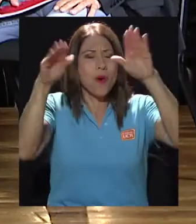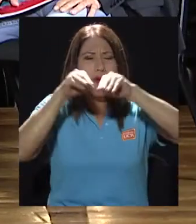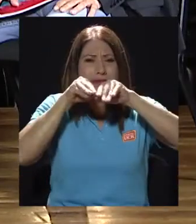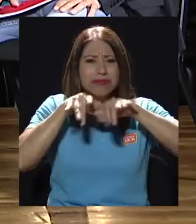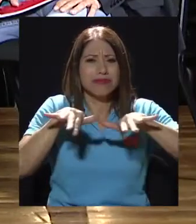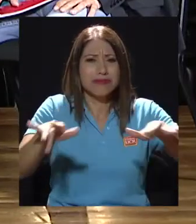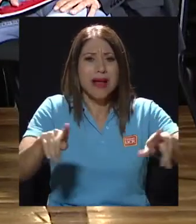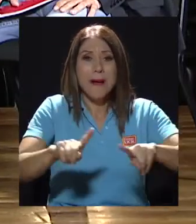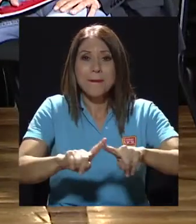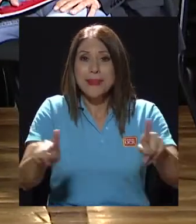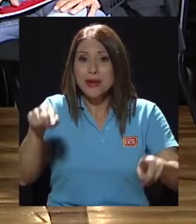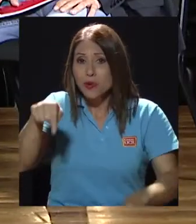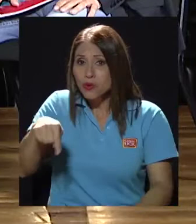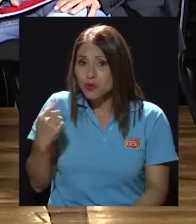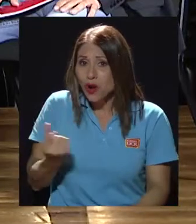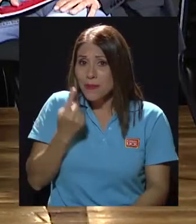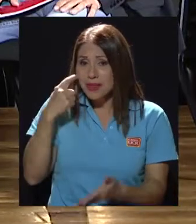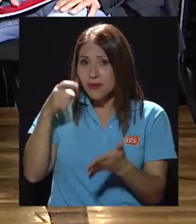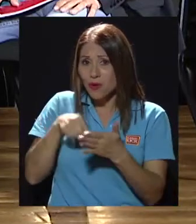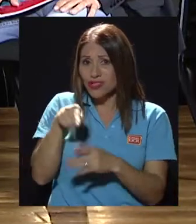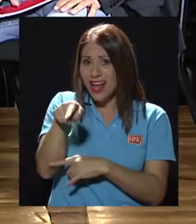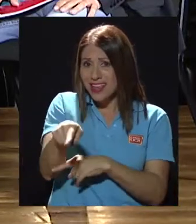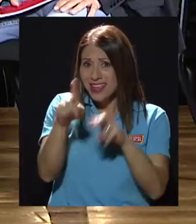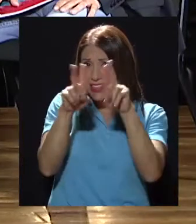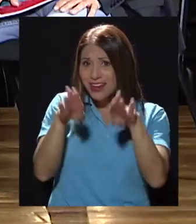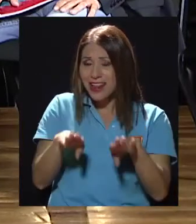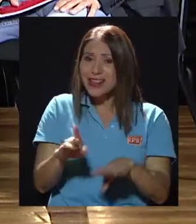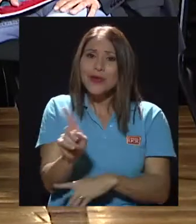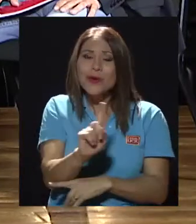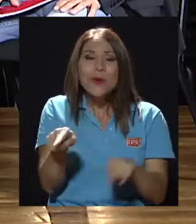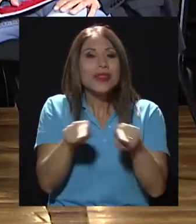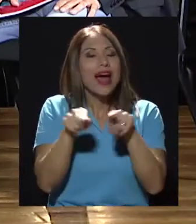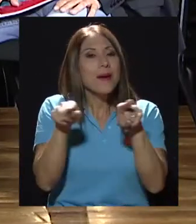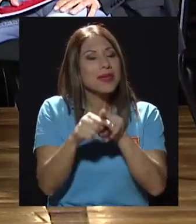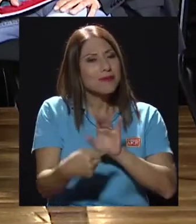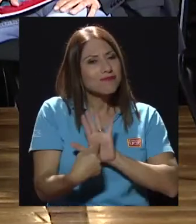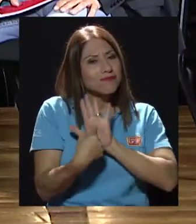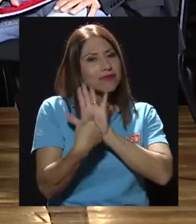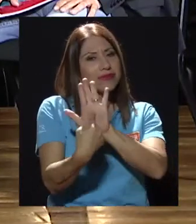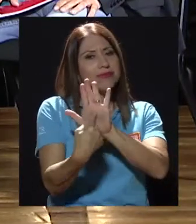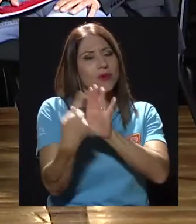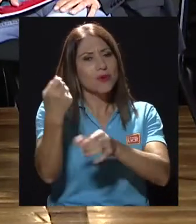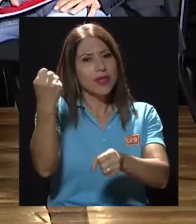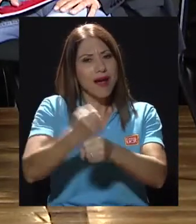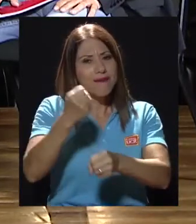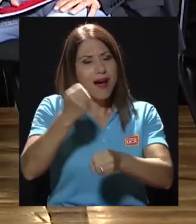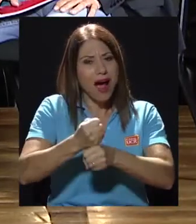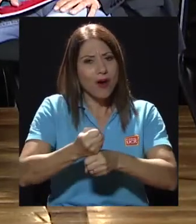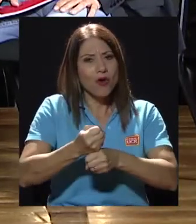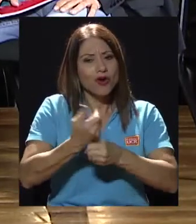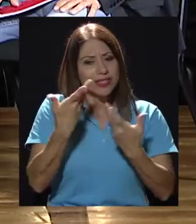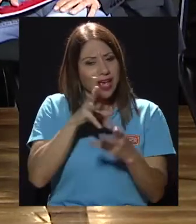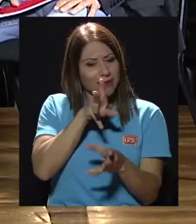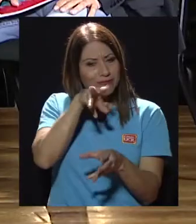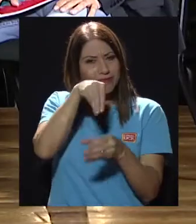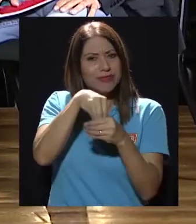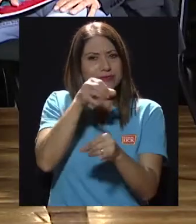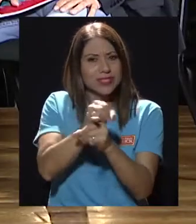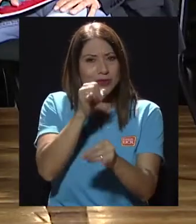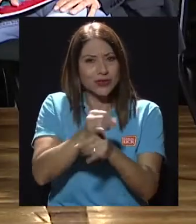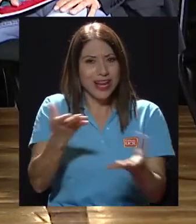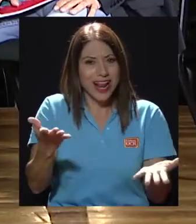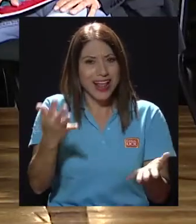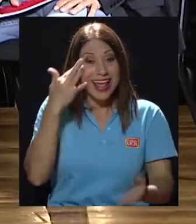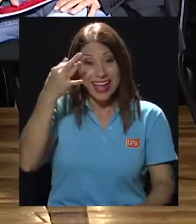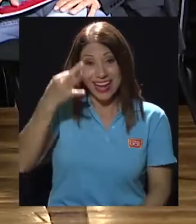que la gente les reconozca en las redes, sino también que eso sea evidente en un trabajo institucionalizado, que creo que ahora don